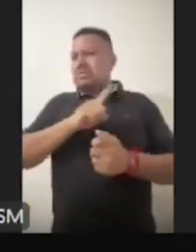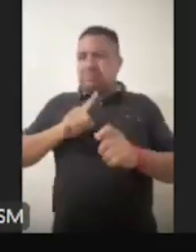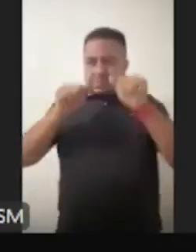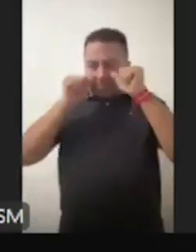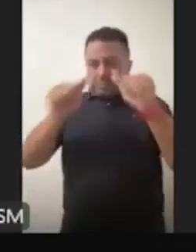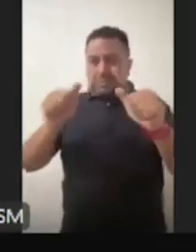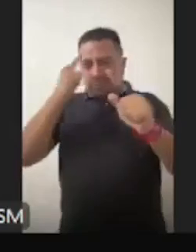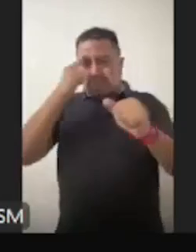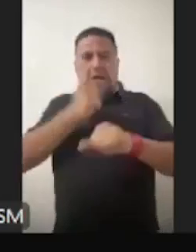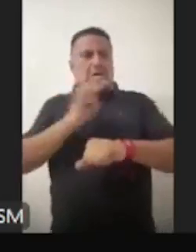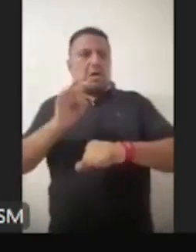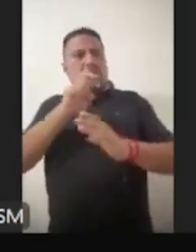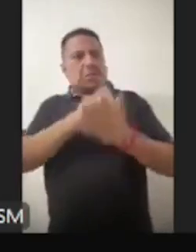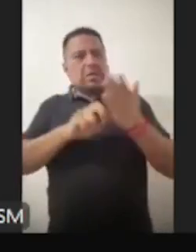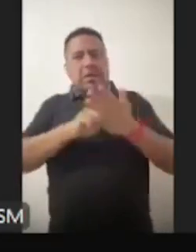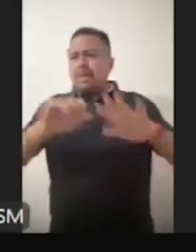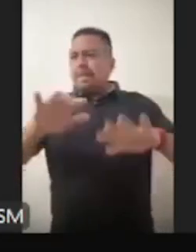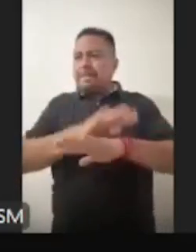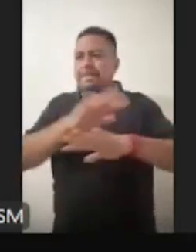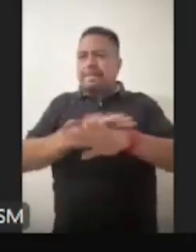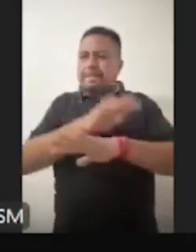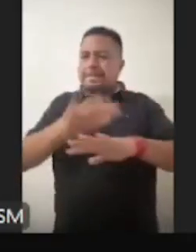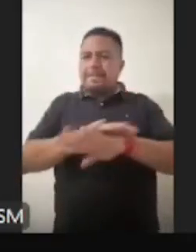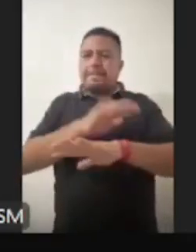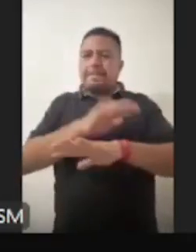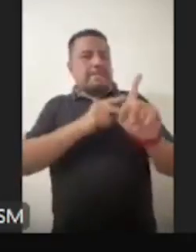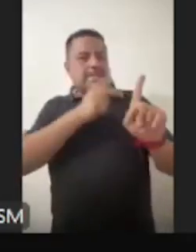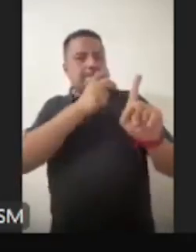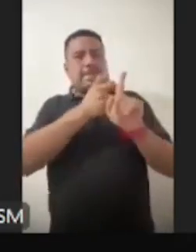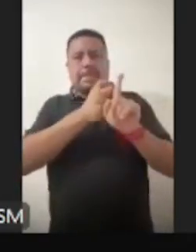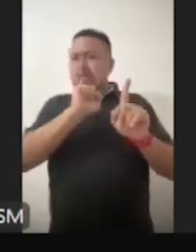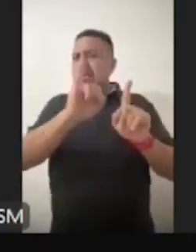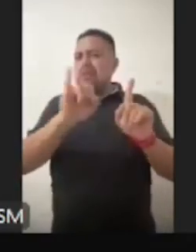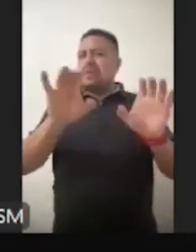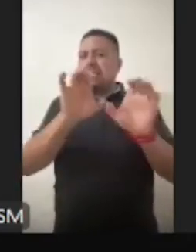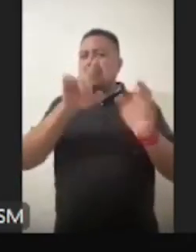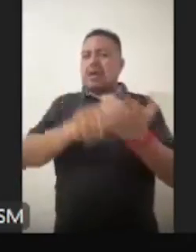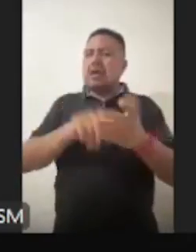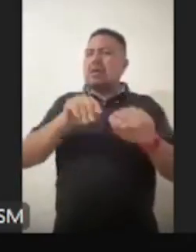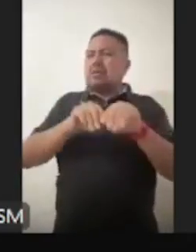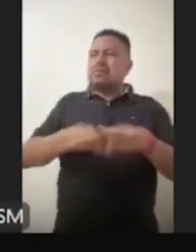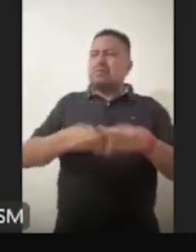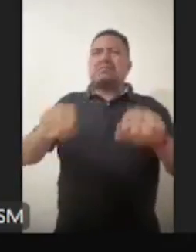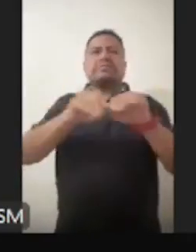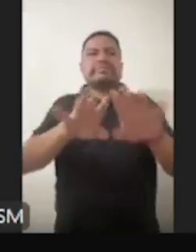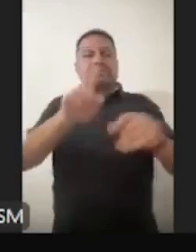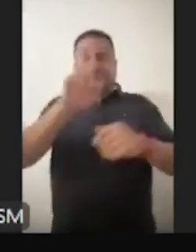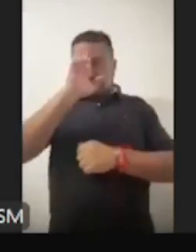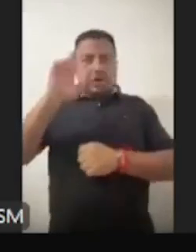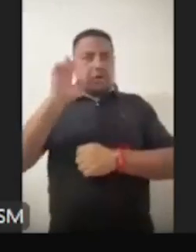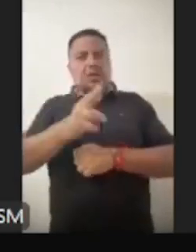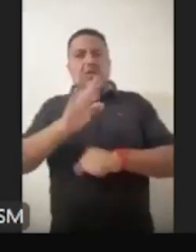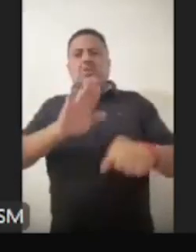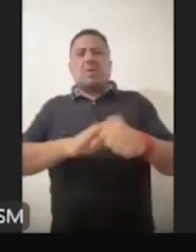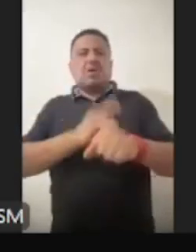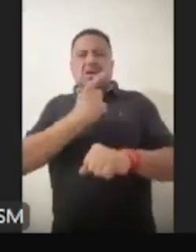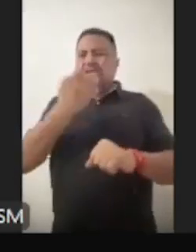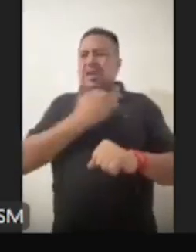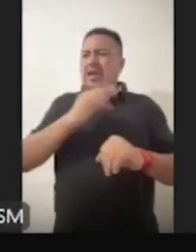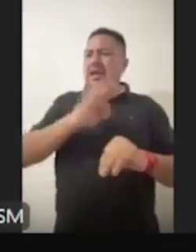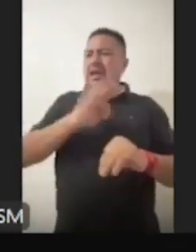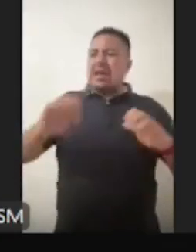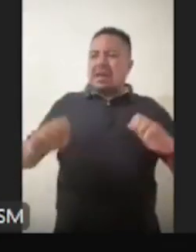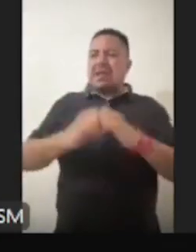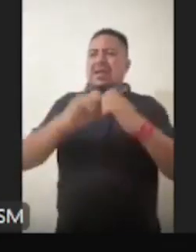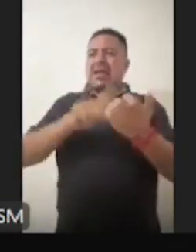su actualización. Ello porque sí se acredita la difusión y o colocación de propaganda prohibida, lo que puso en riesgo la certeza del